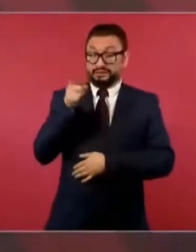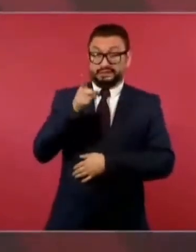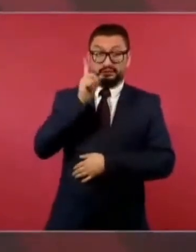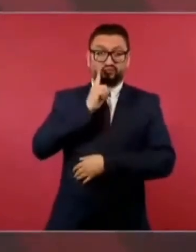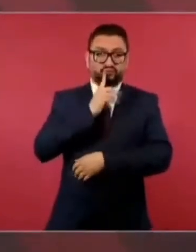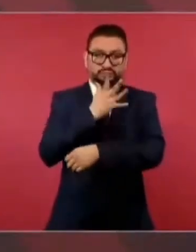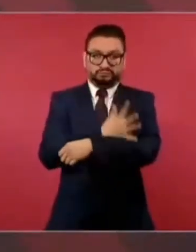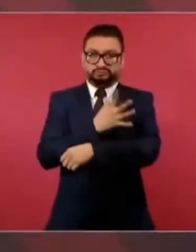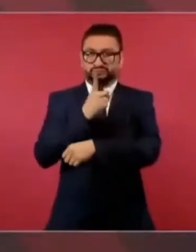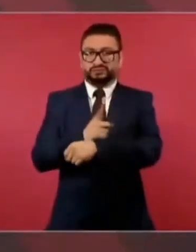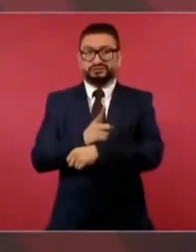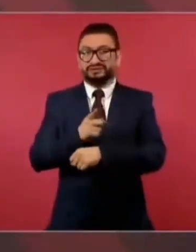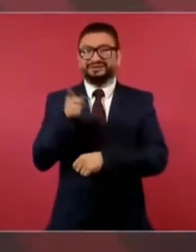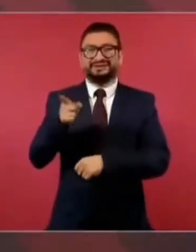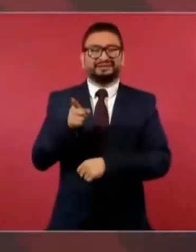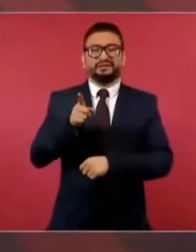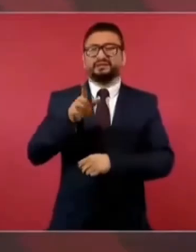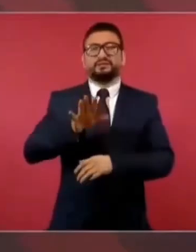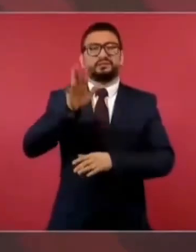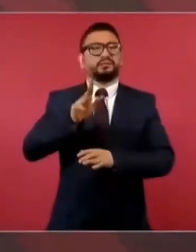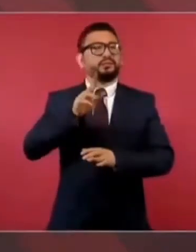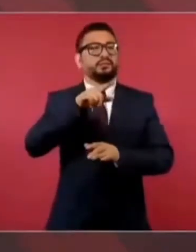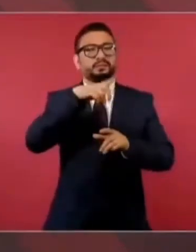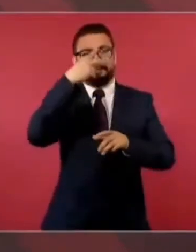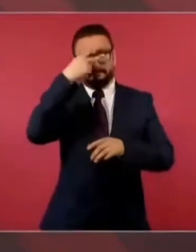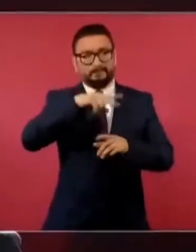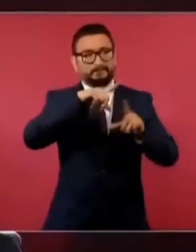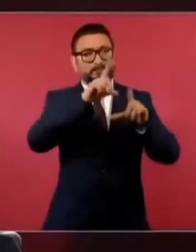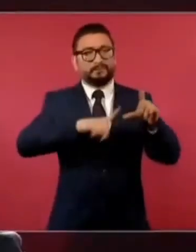Es una bendición para México.